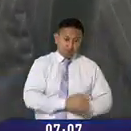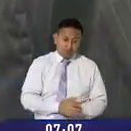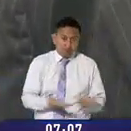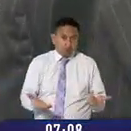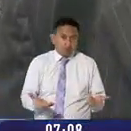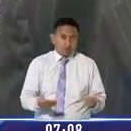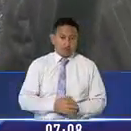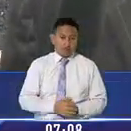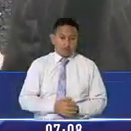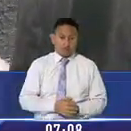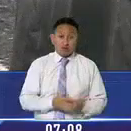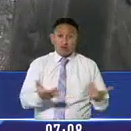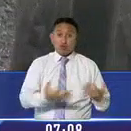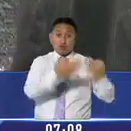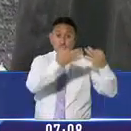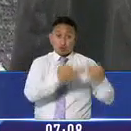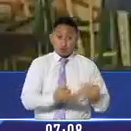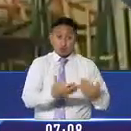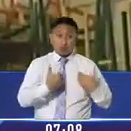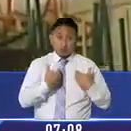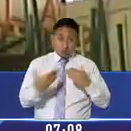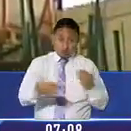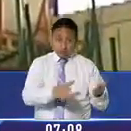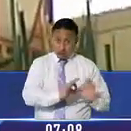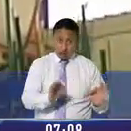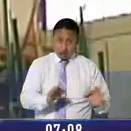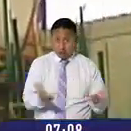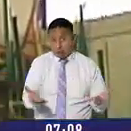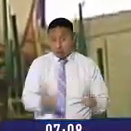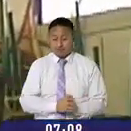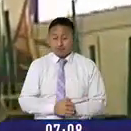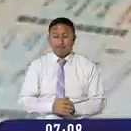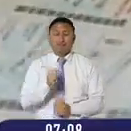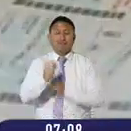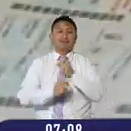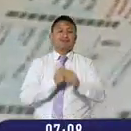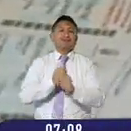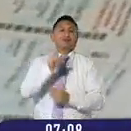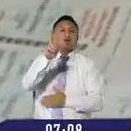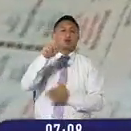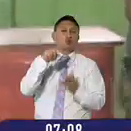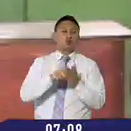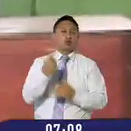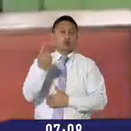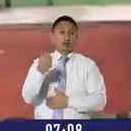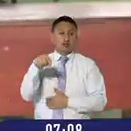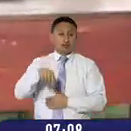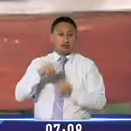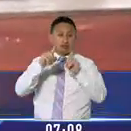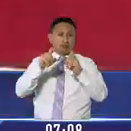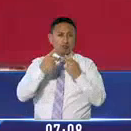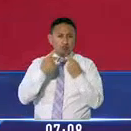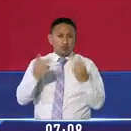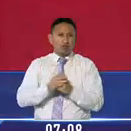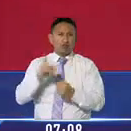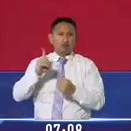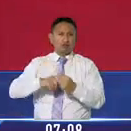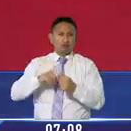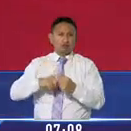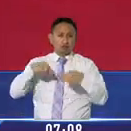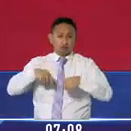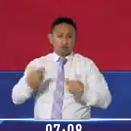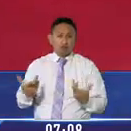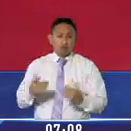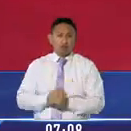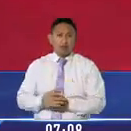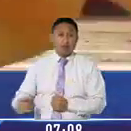corridas de toros sin la muerte del animal. Recordemos que en el 2011 en la consulta popular, Quito decidió votar a favor de que no se permitan